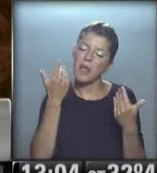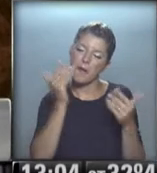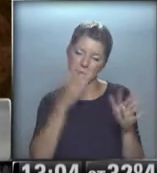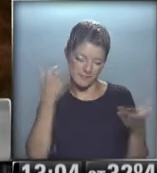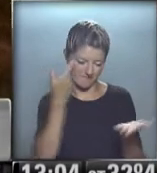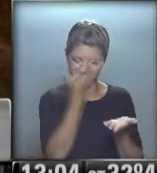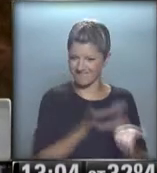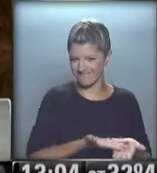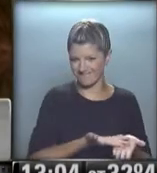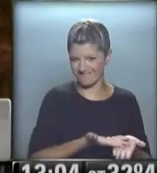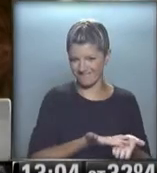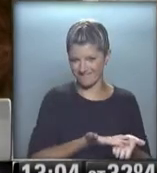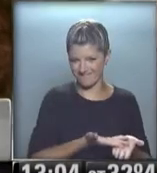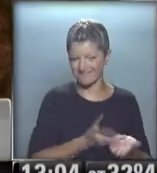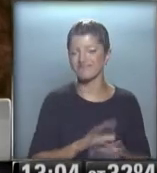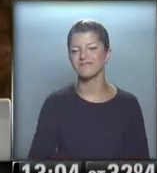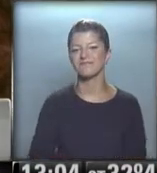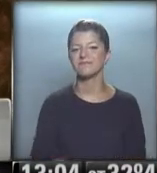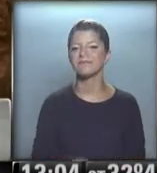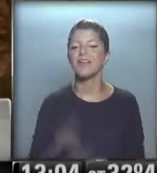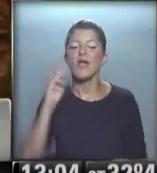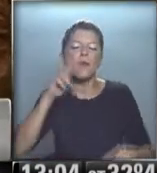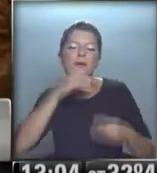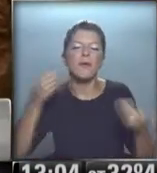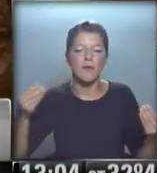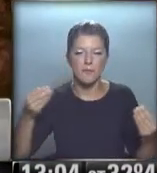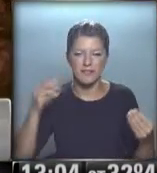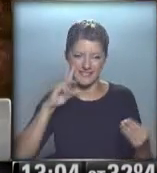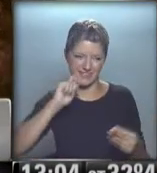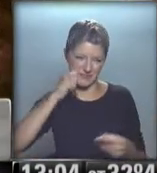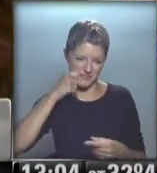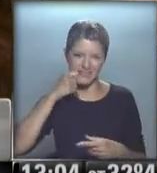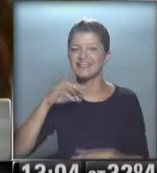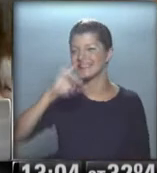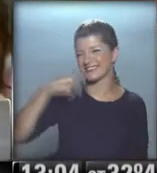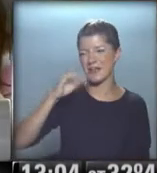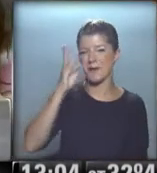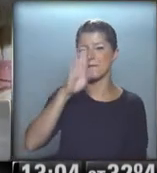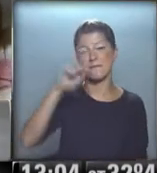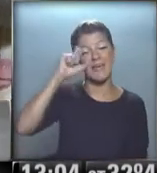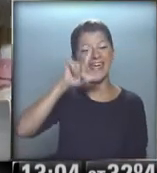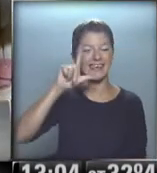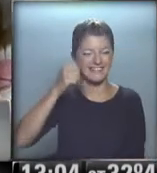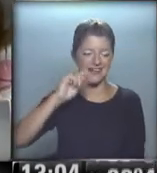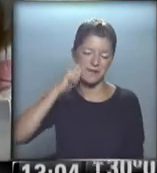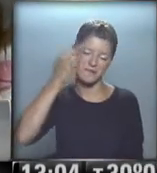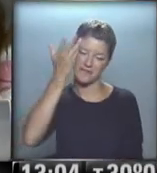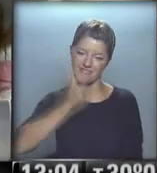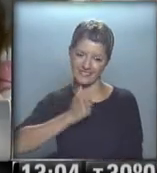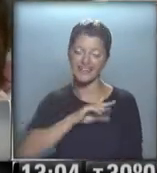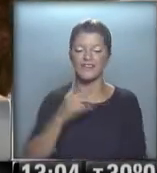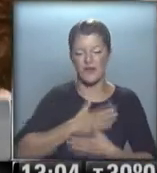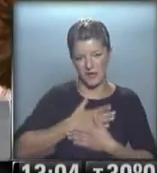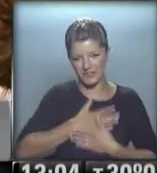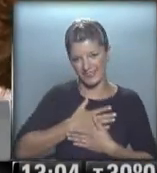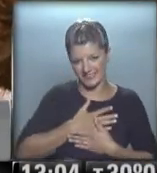la recompensa. ¿Cómo la ves? Describíla. La veo bella, hermosa, contenta